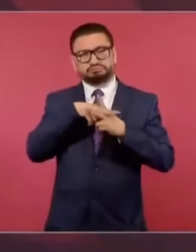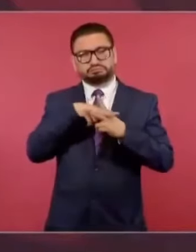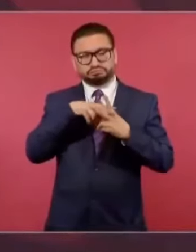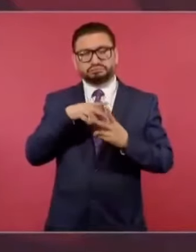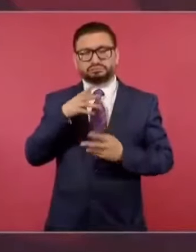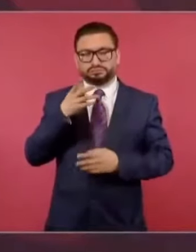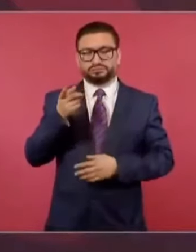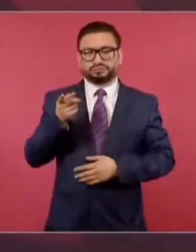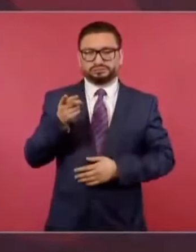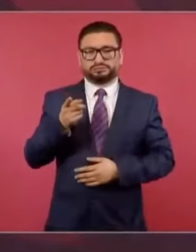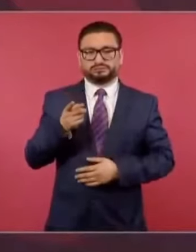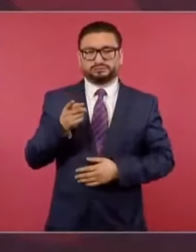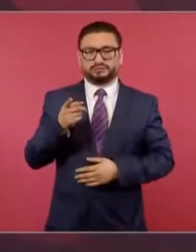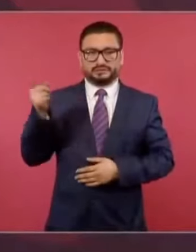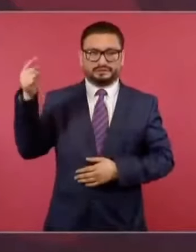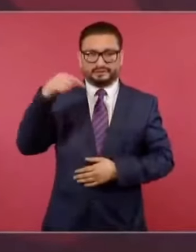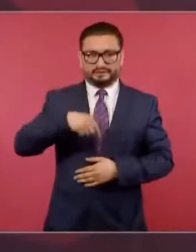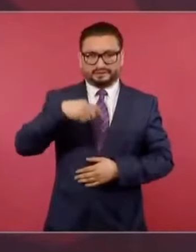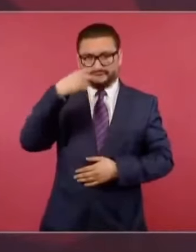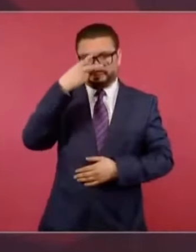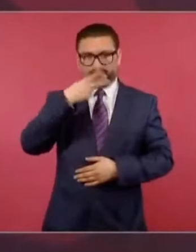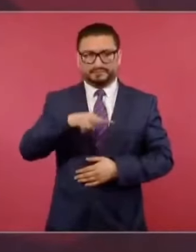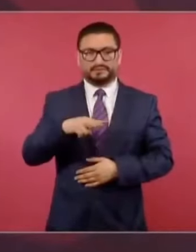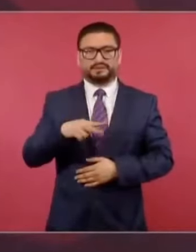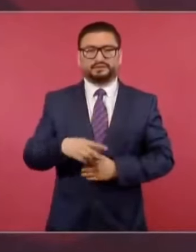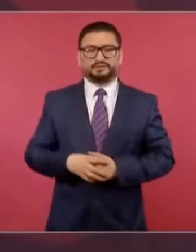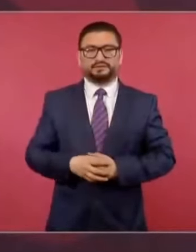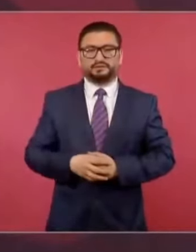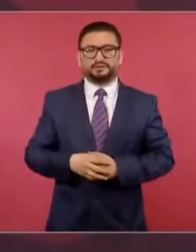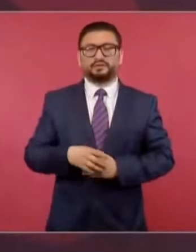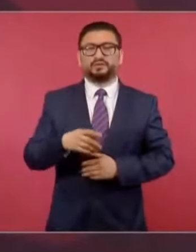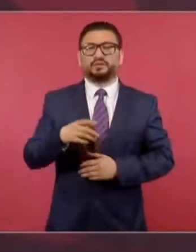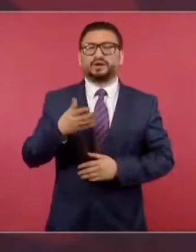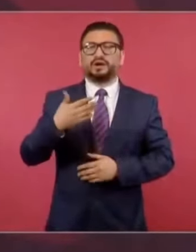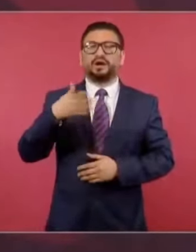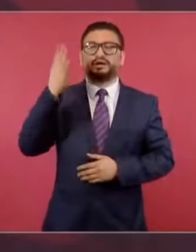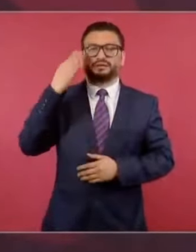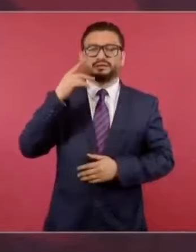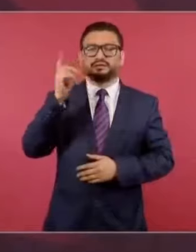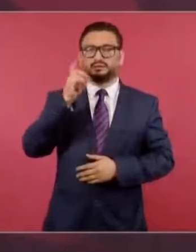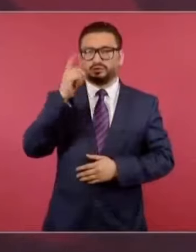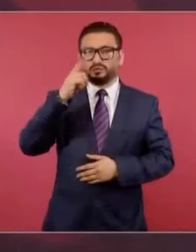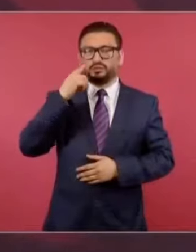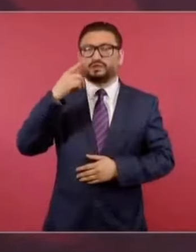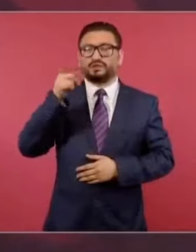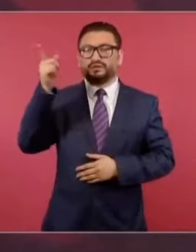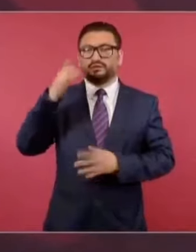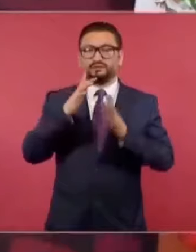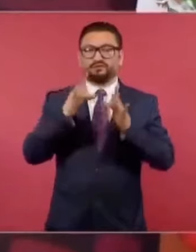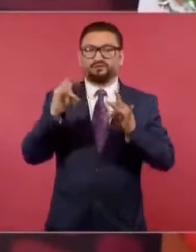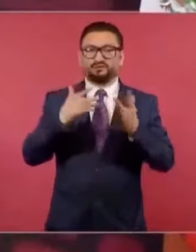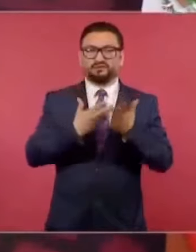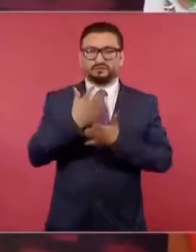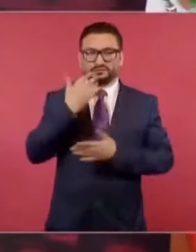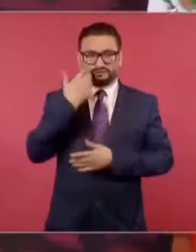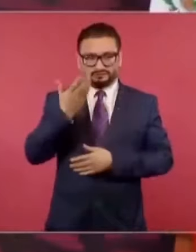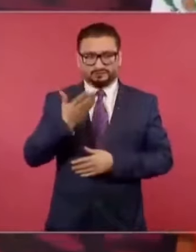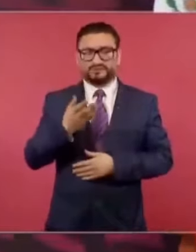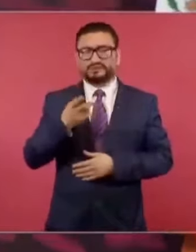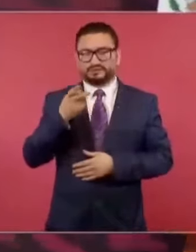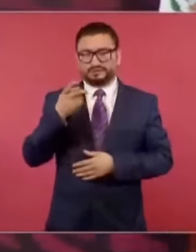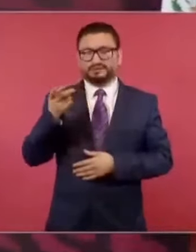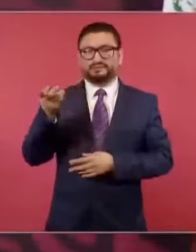luchar a México cuando la intervención francesa vino a apoyar